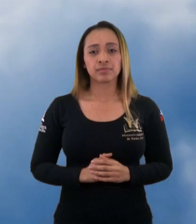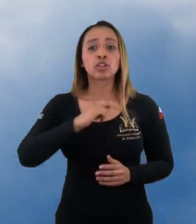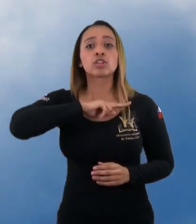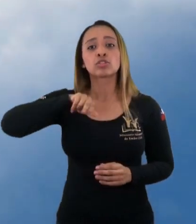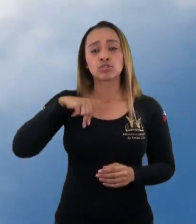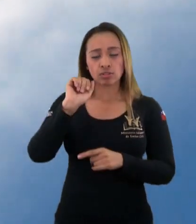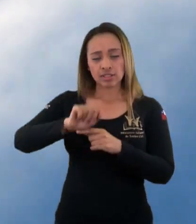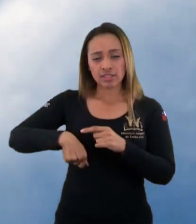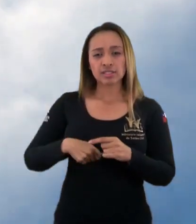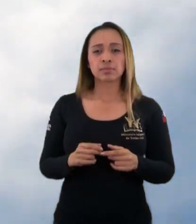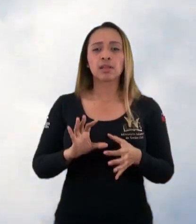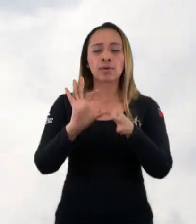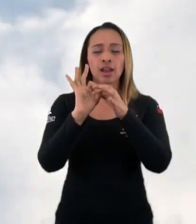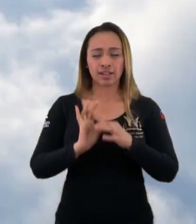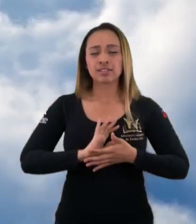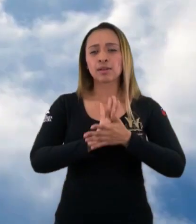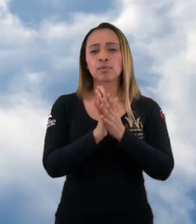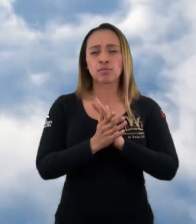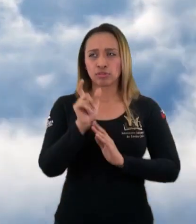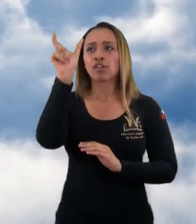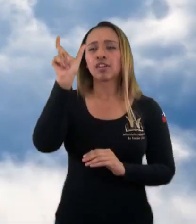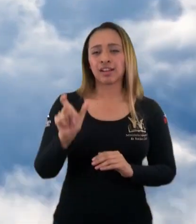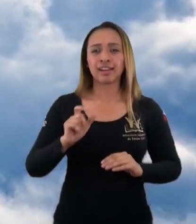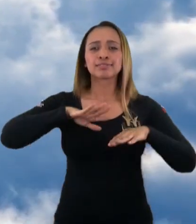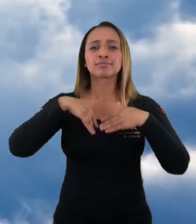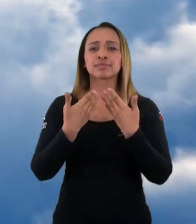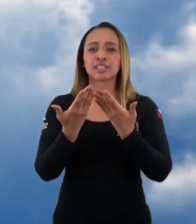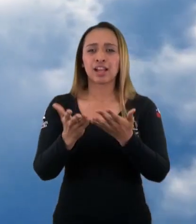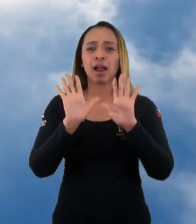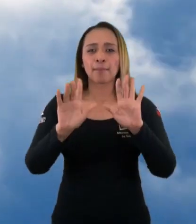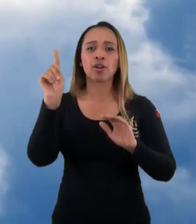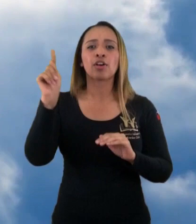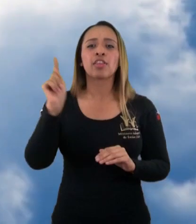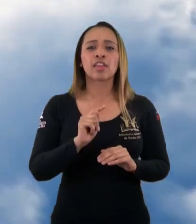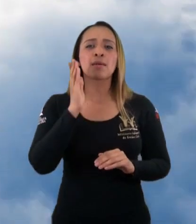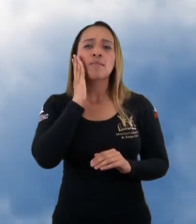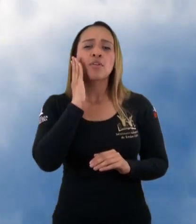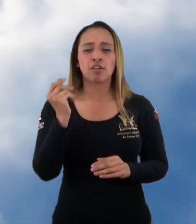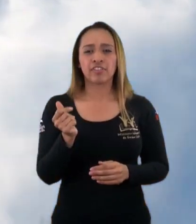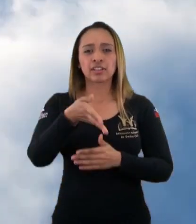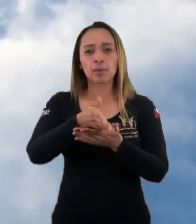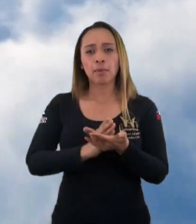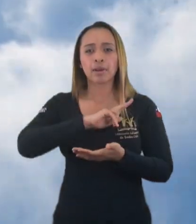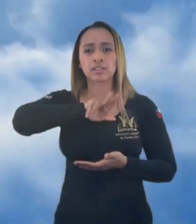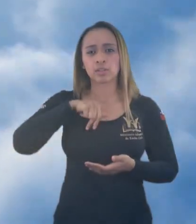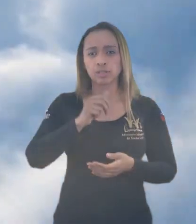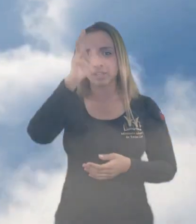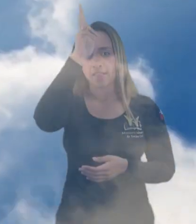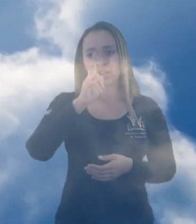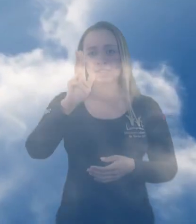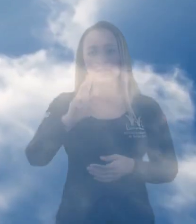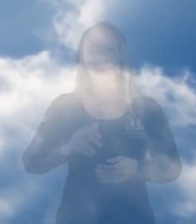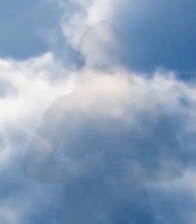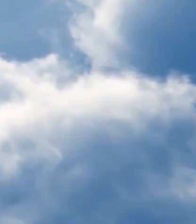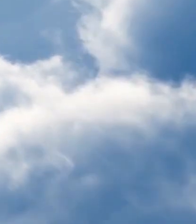En reconocimiento y gratitud a Cristo por todo lo que es, entregamos los diezmos y ofrendas como parte de nuestra adoración.